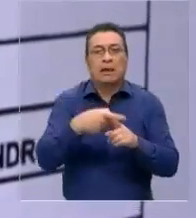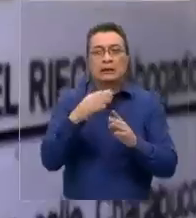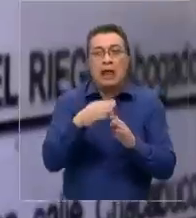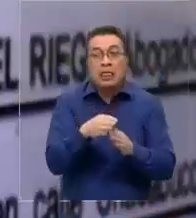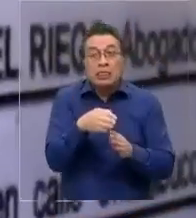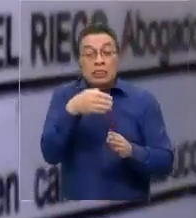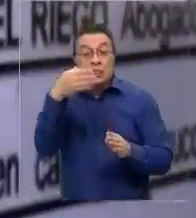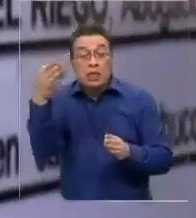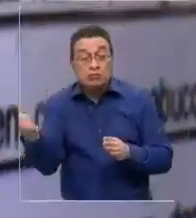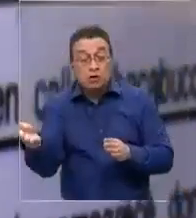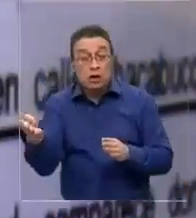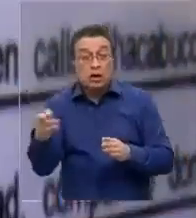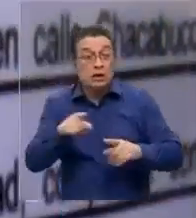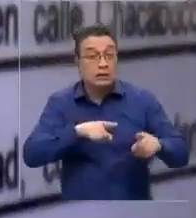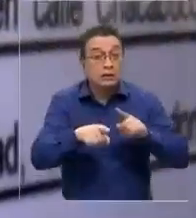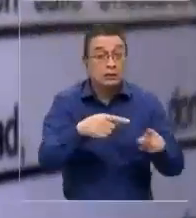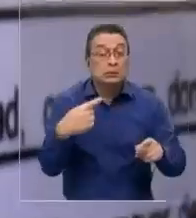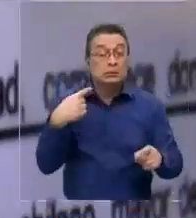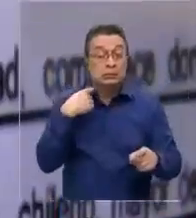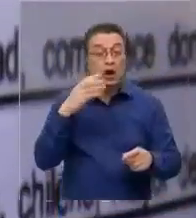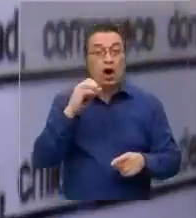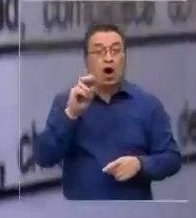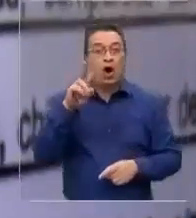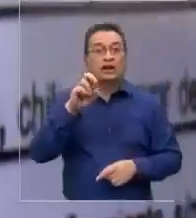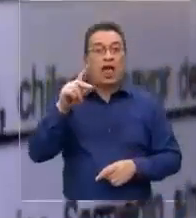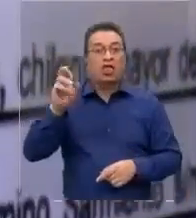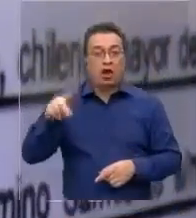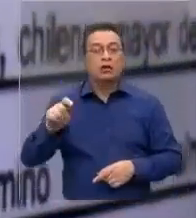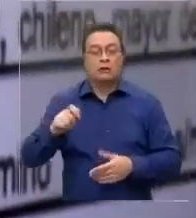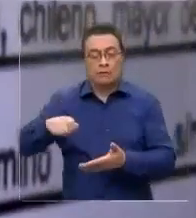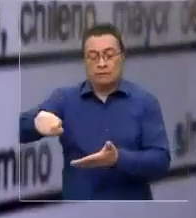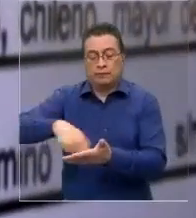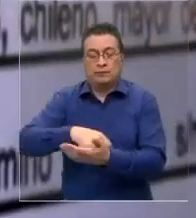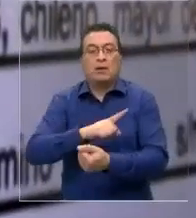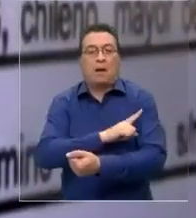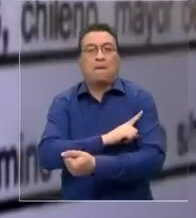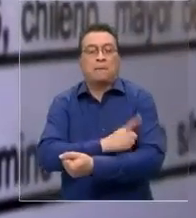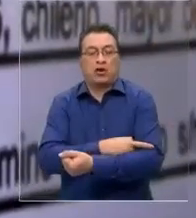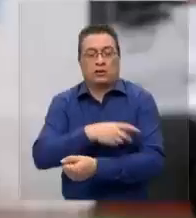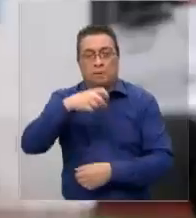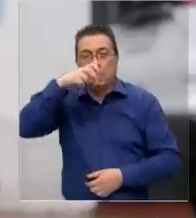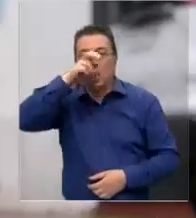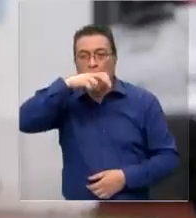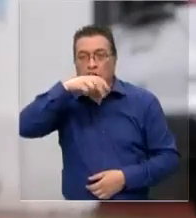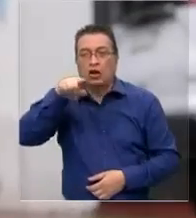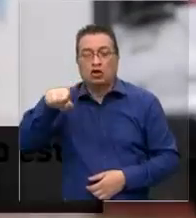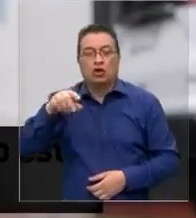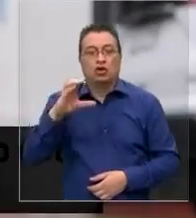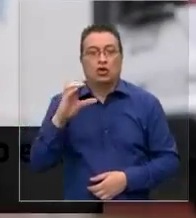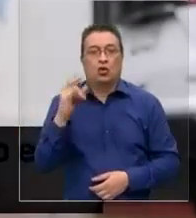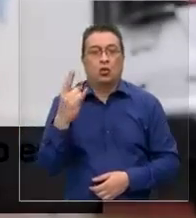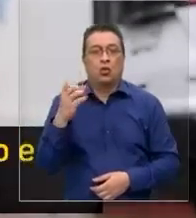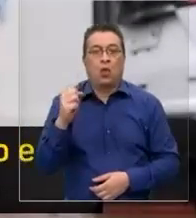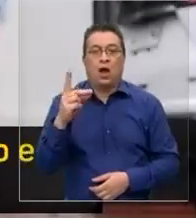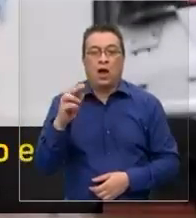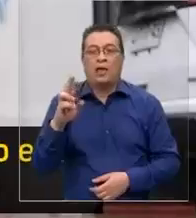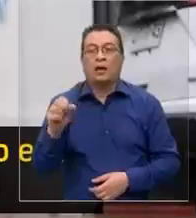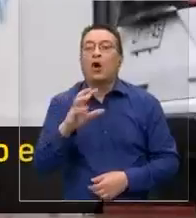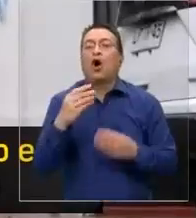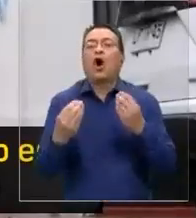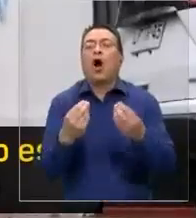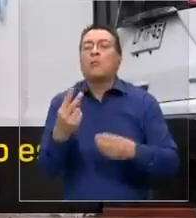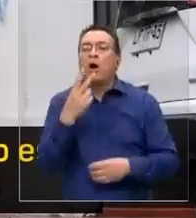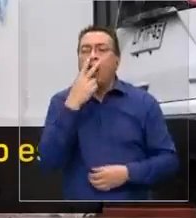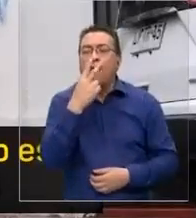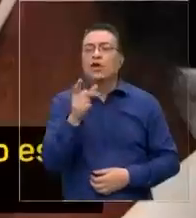esta frustrada diligencia, Cristiano Sandón firmó un patrocinio de poder ante el notario Andrés Cuadra. ¿Cómo lo vio usted